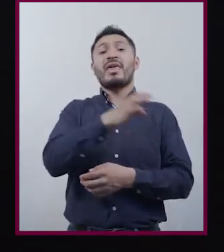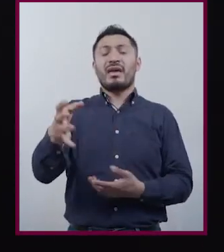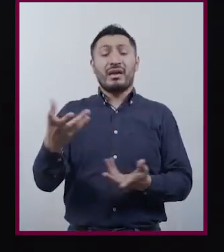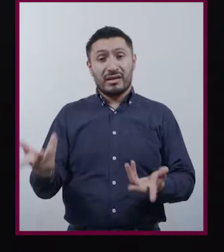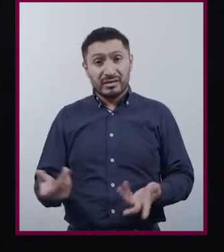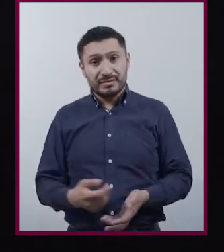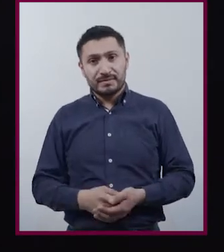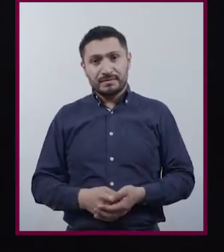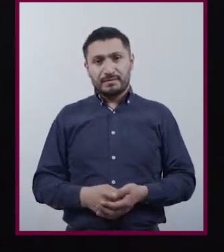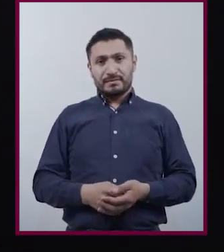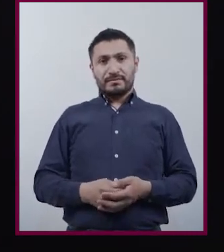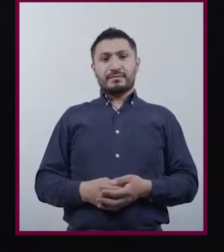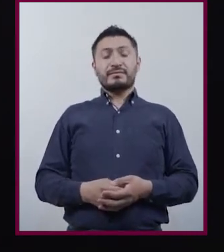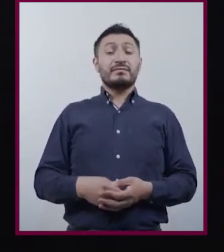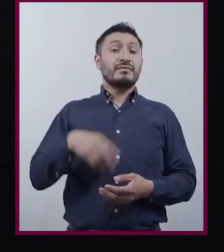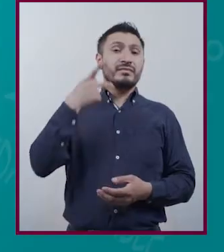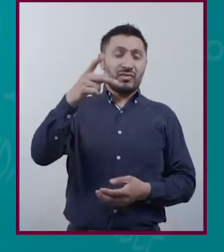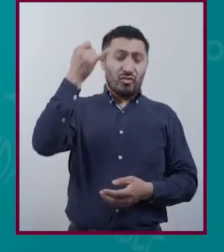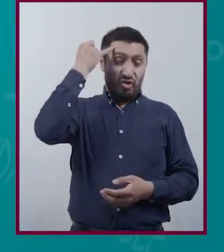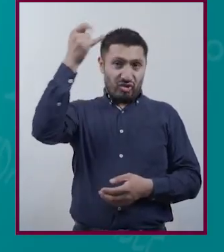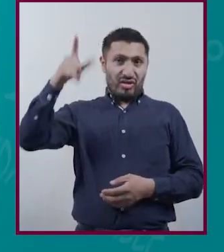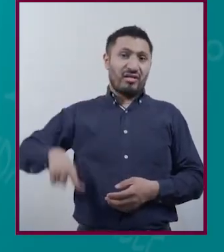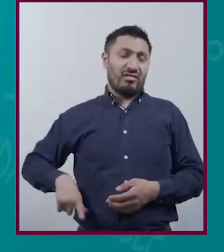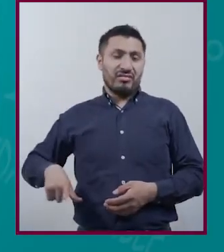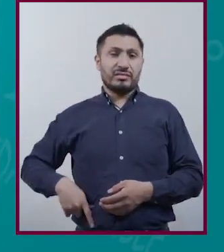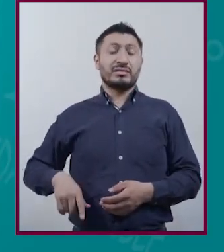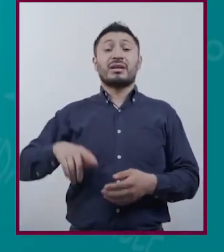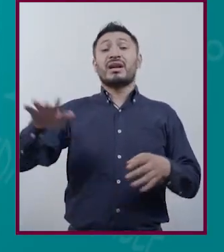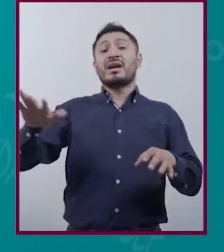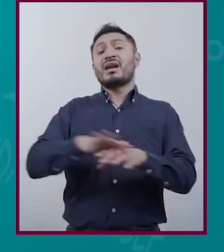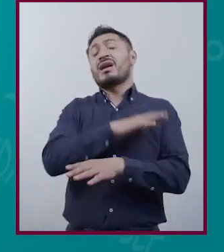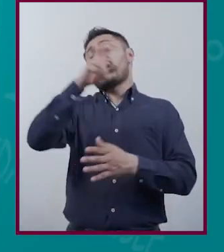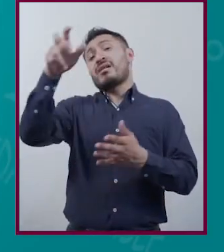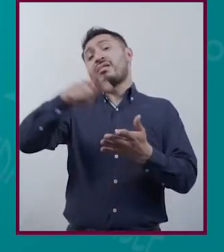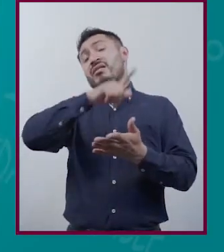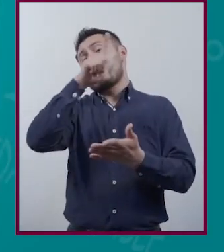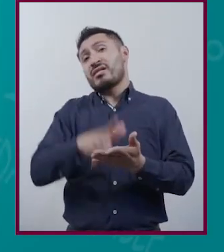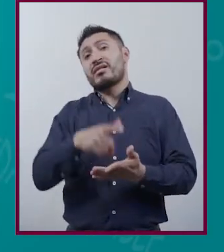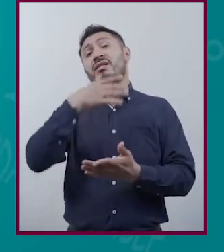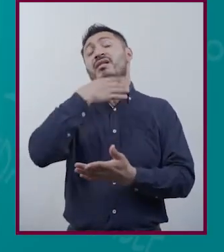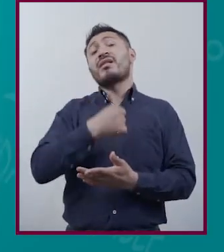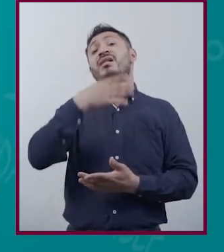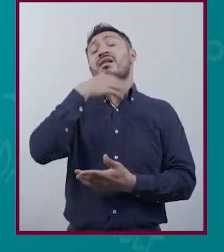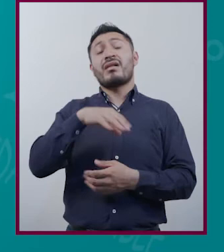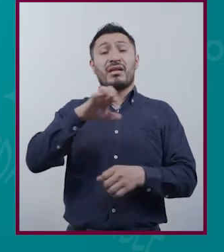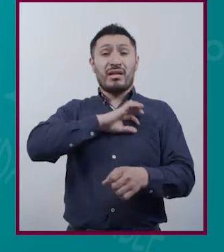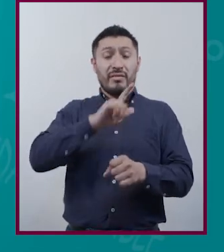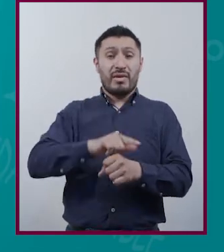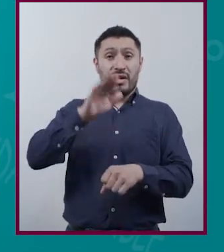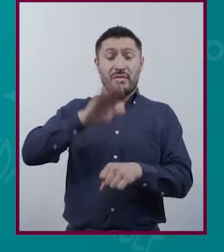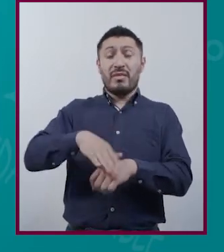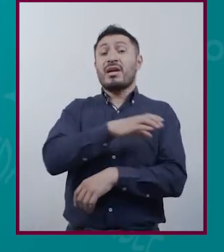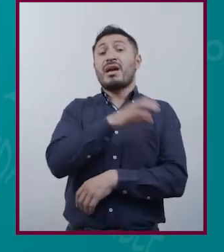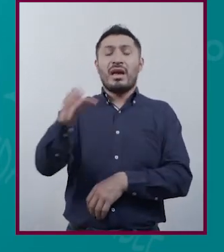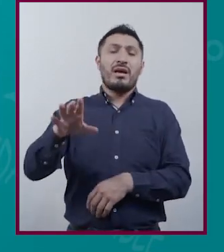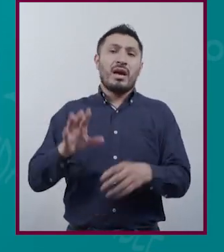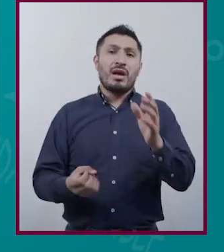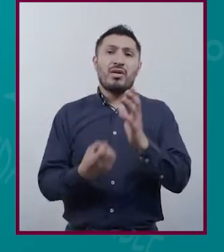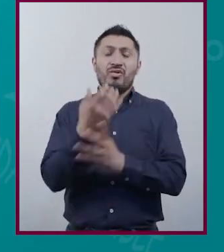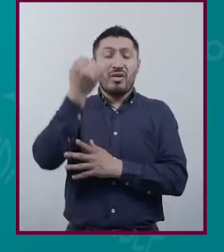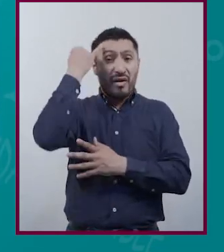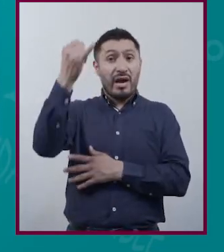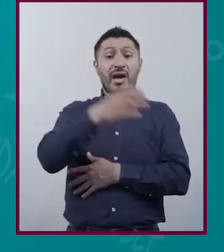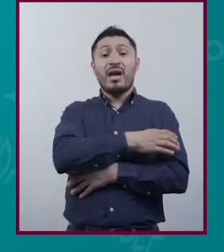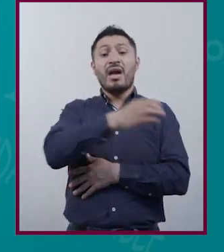el planteamiento central de su gobierno. Las reformas cardenistas, especialmente la agraria, le dieron un nuevo rostro al